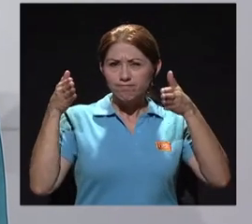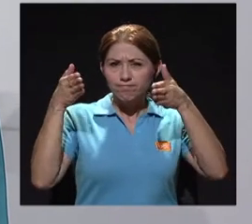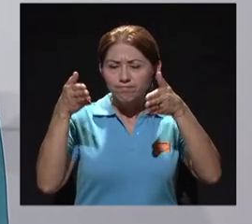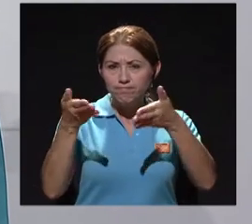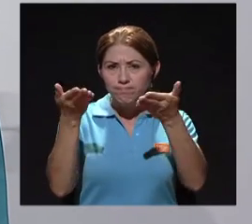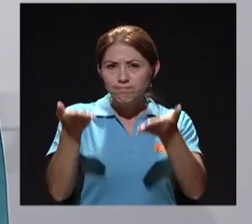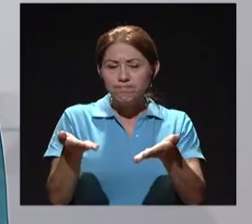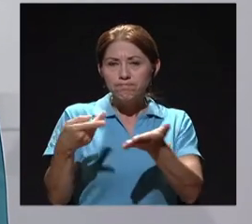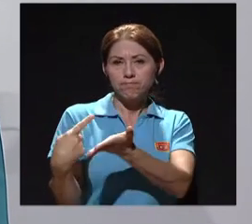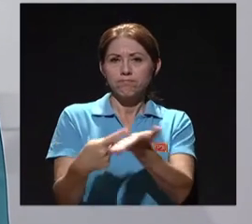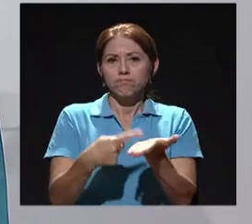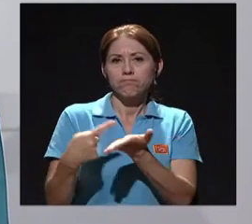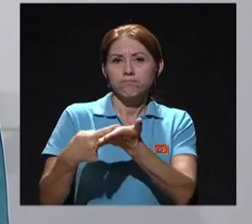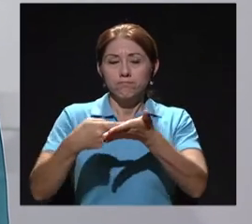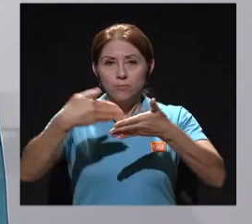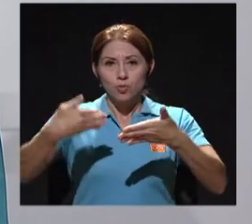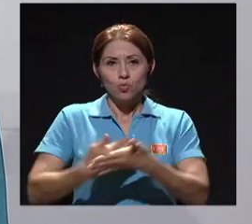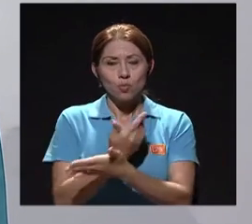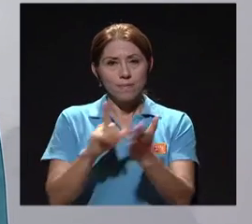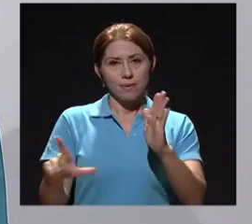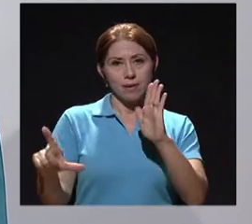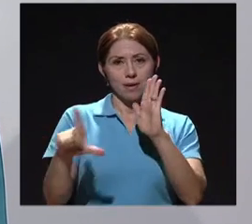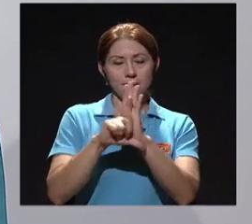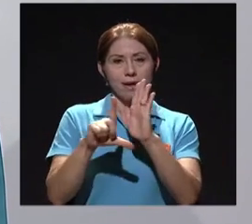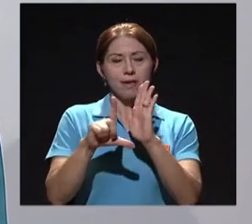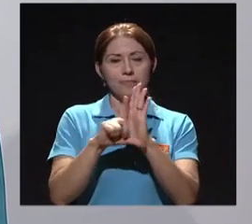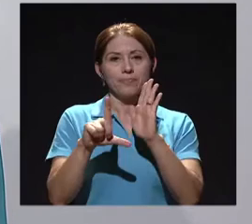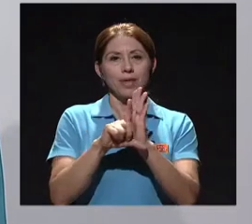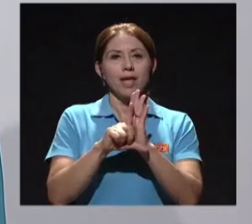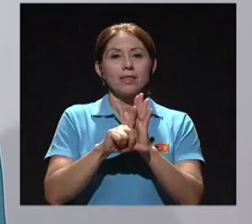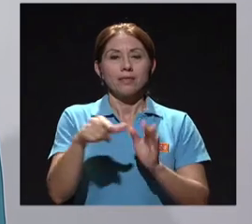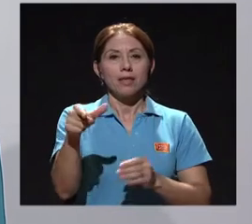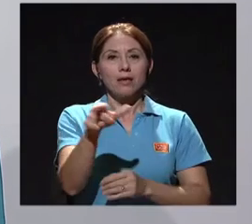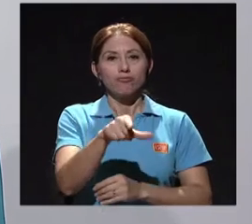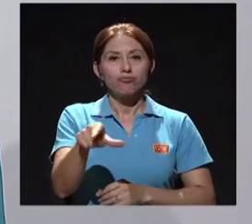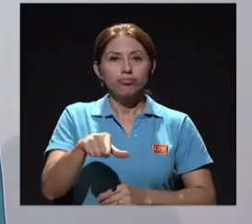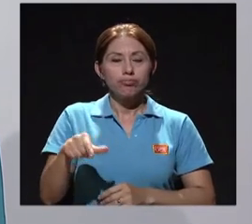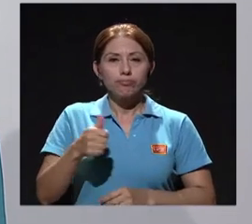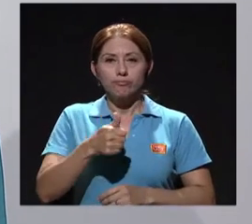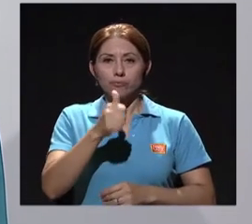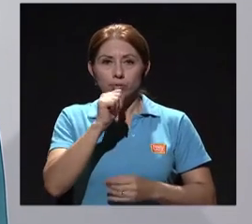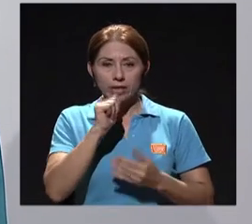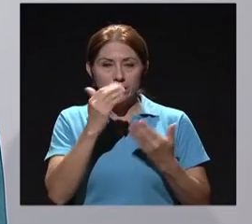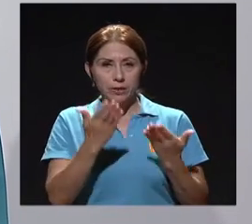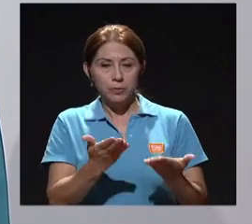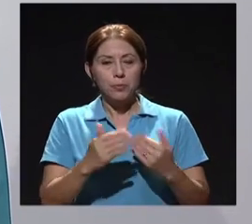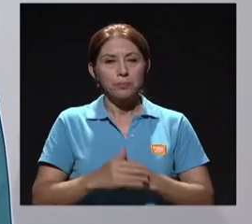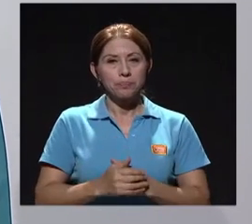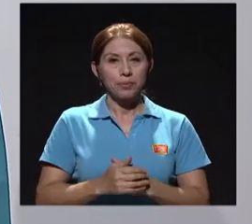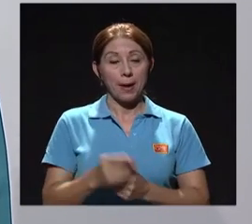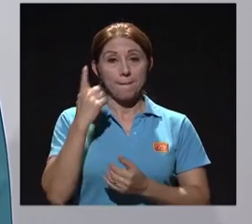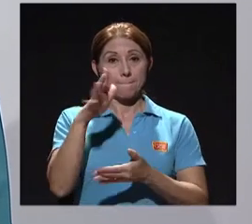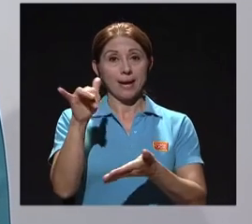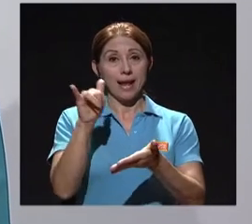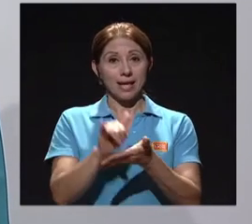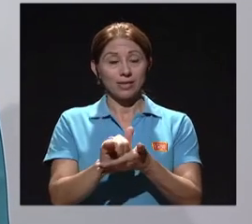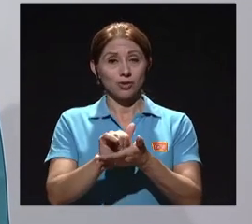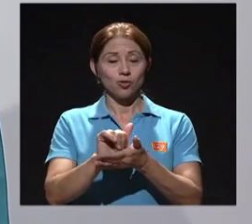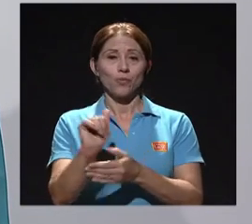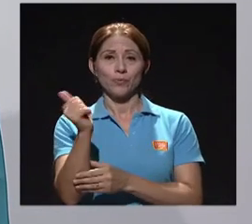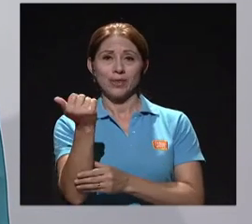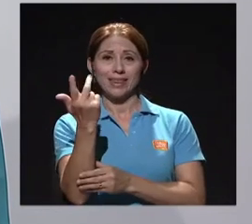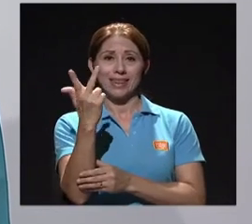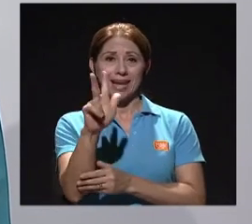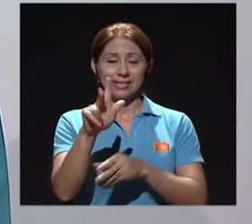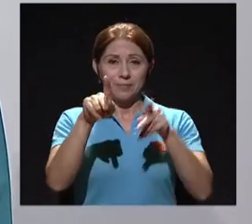a discutir la nueva ley del recurso hídrico para esto tenemos a 13